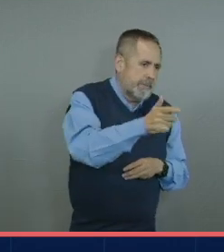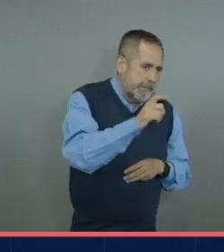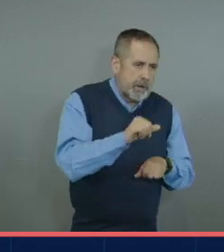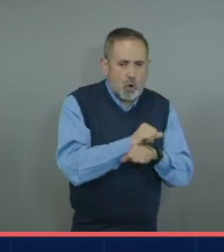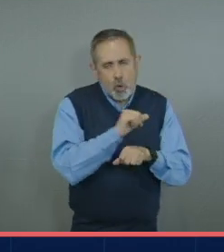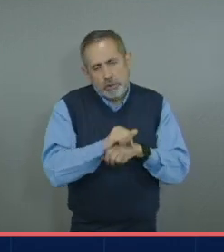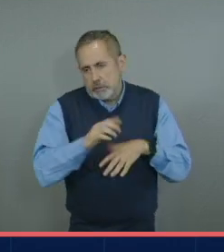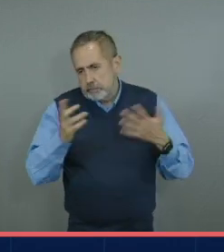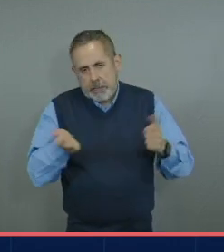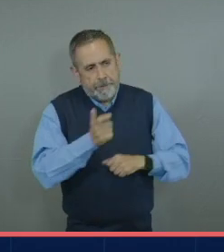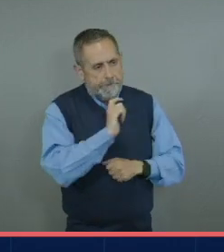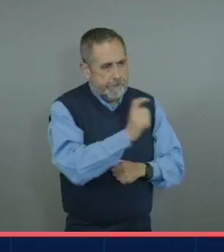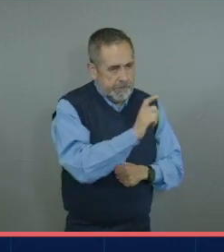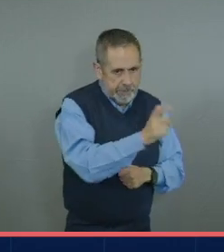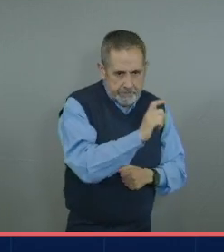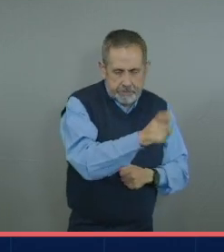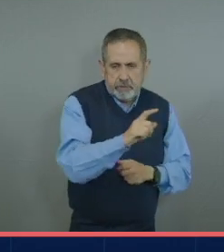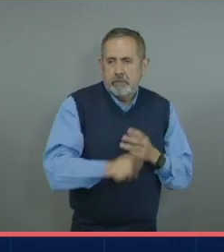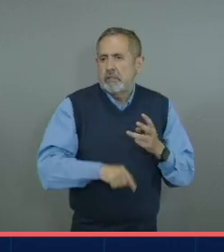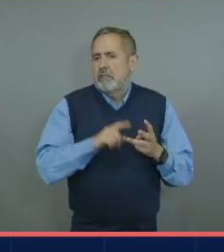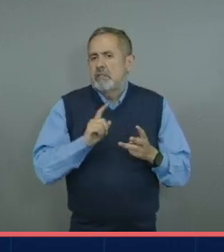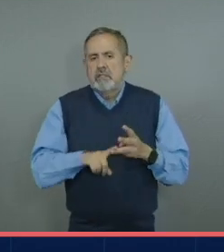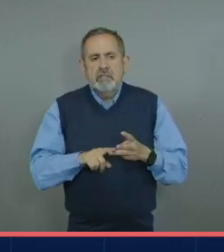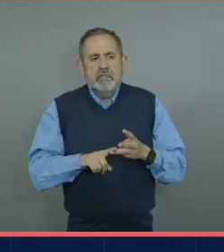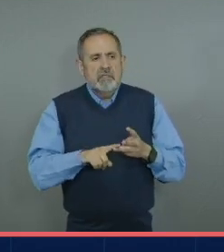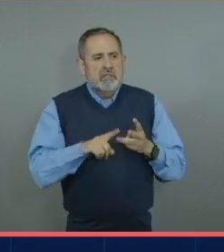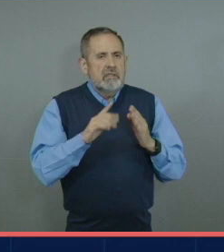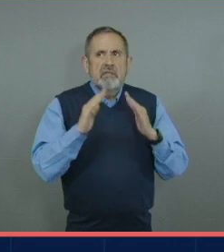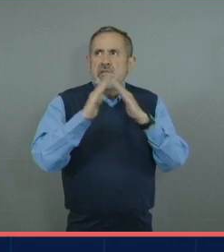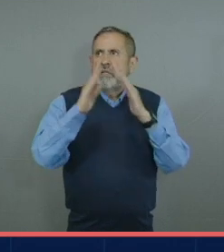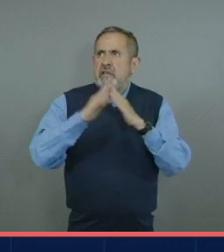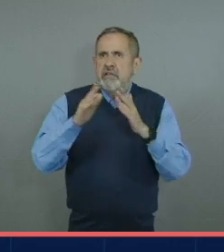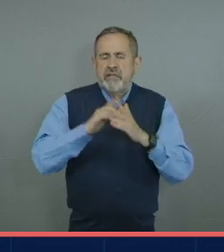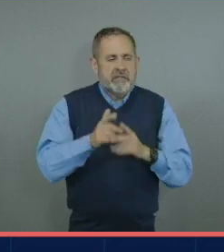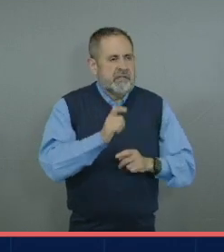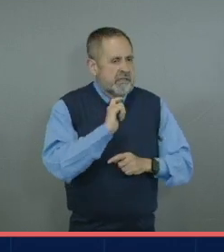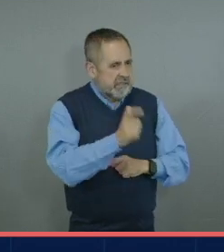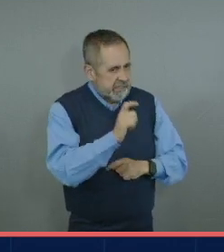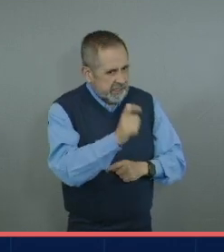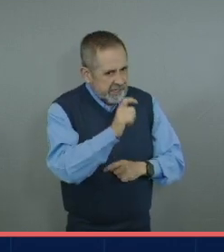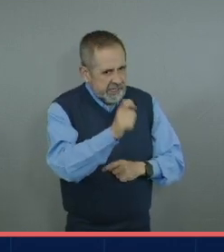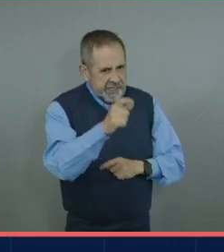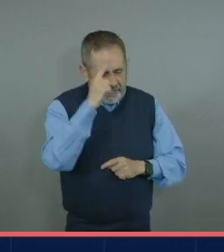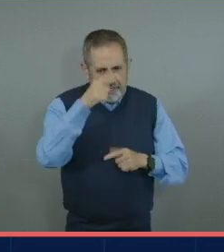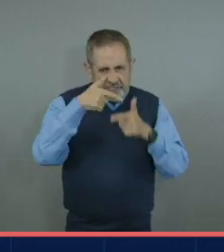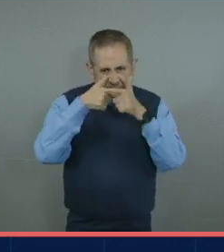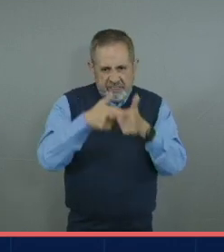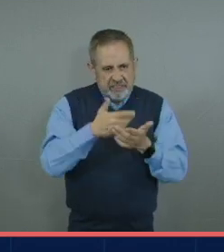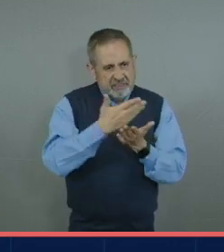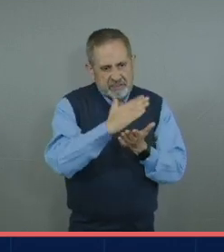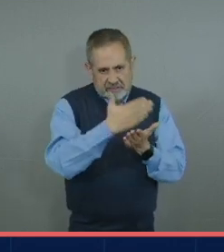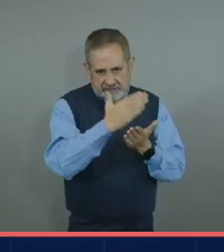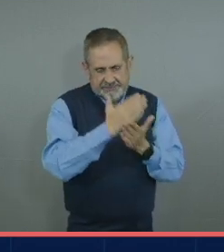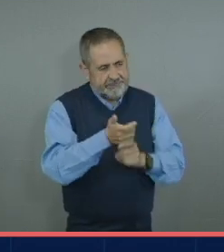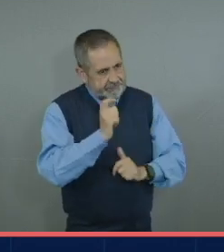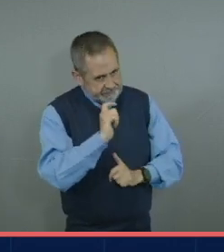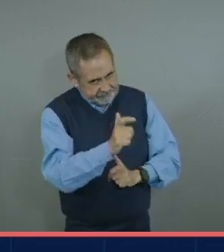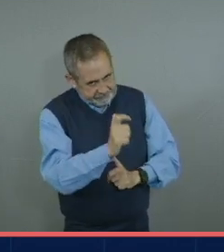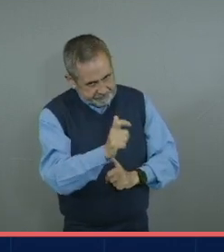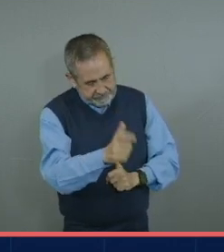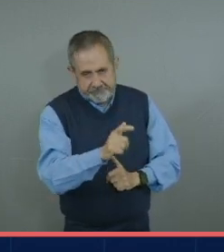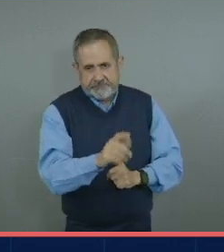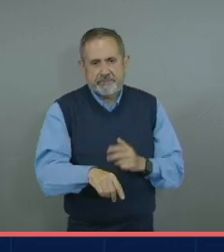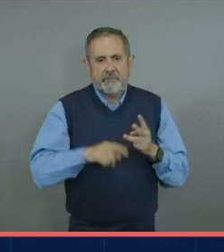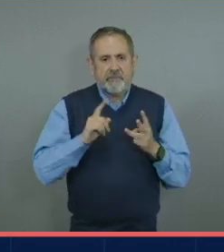hay que pagar la letra del coche. Si estamos pagando la hipoteca, pues hay que pagar la letra de la hipoteca para seguir viviendo en mi casa y